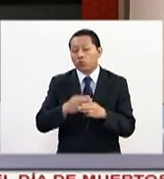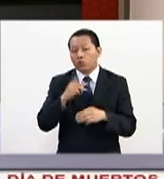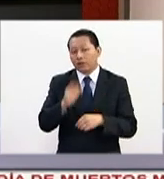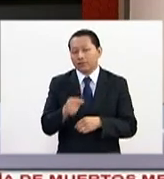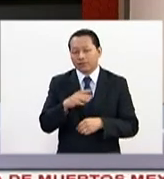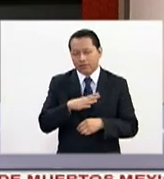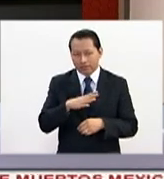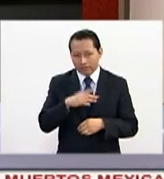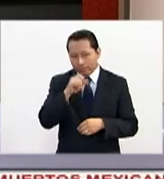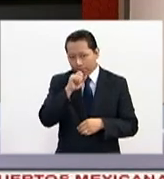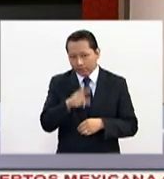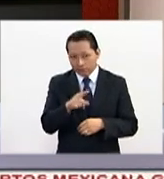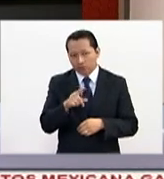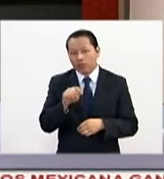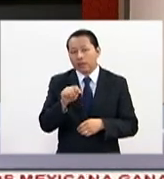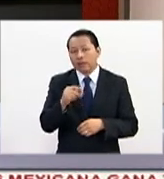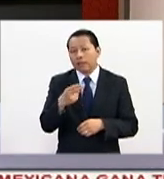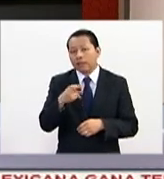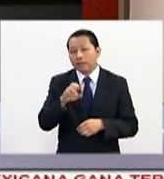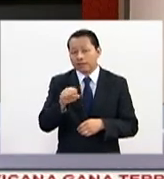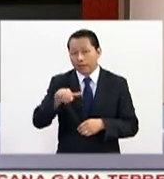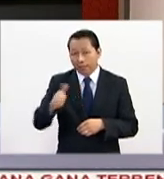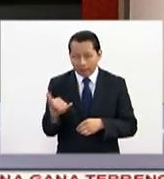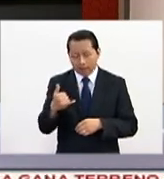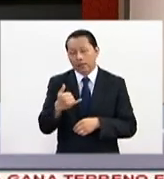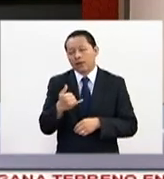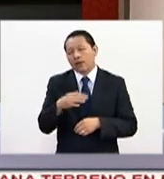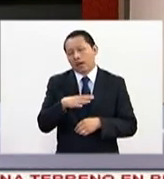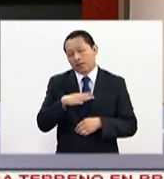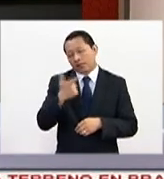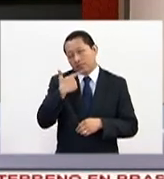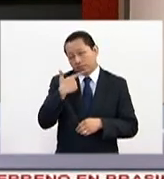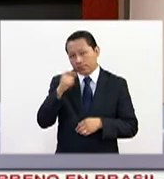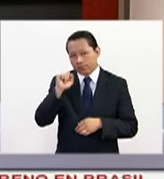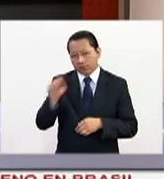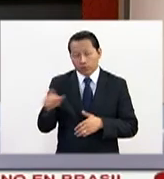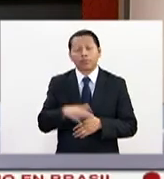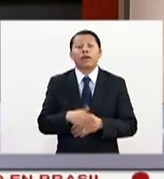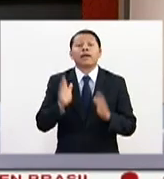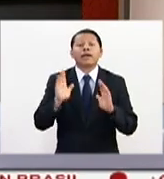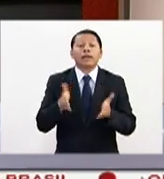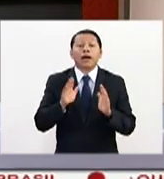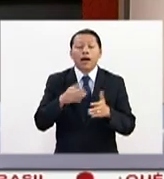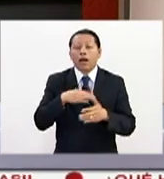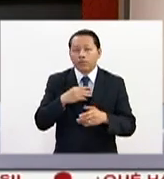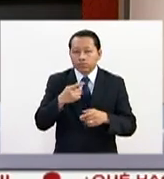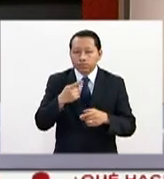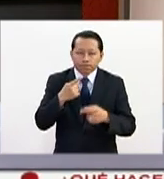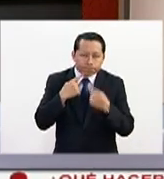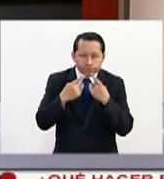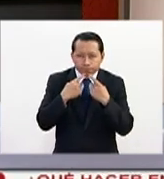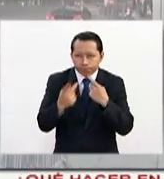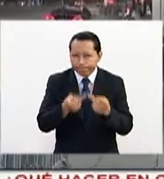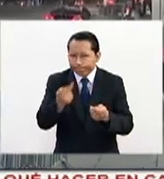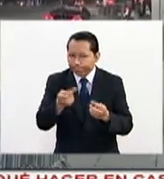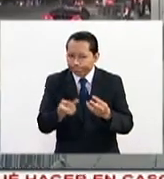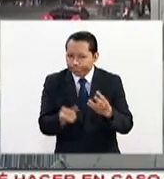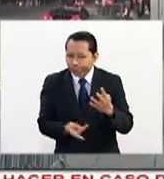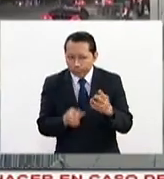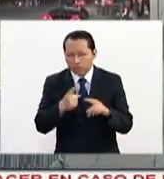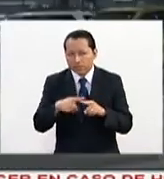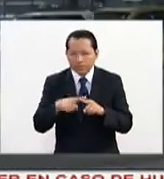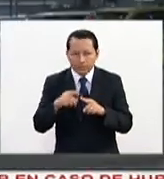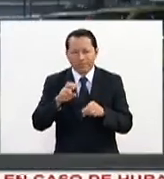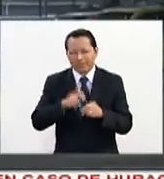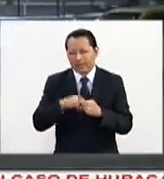es precisamente Theresa May, primera ministra de Gran Bretaña. Ya fue interrogado el responsable del ataque terrorista del pasado martes